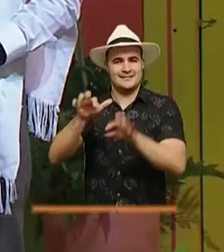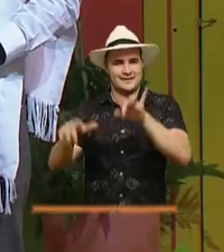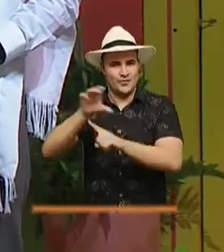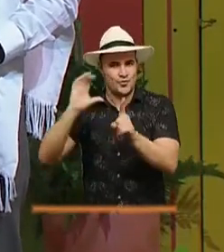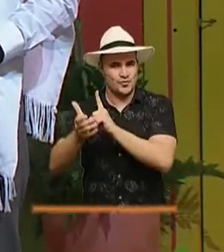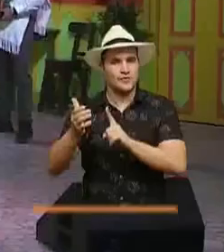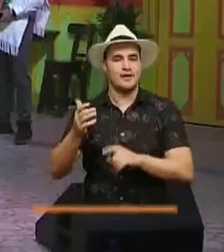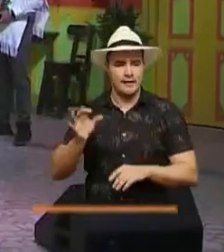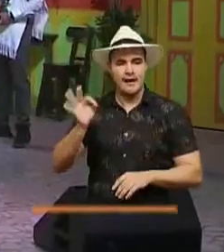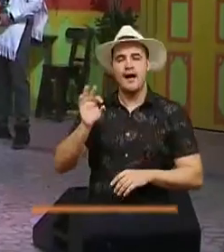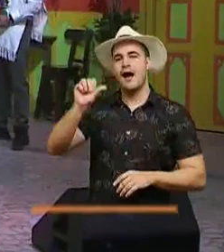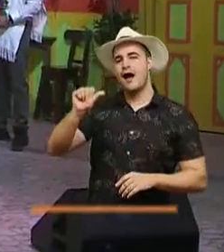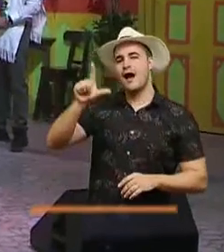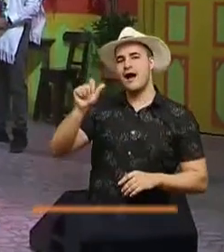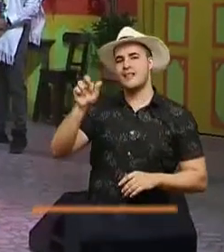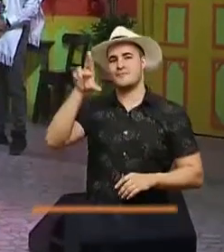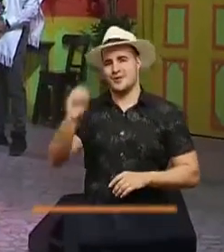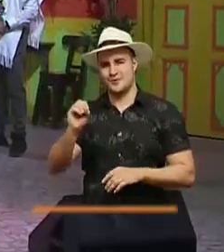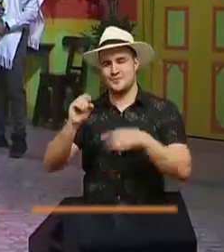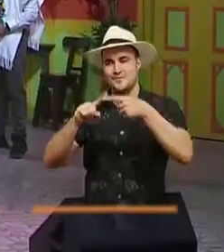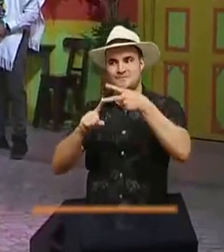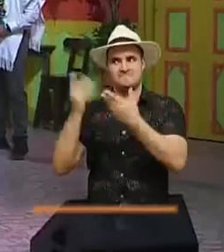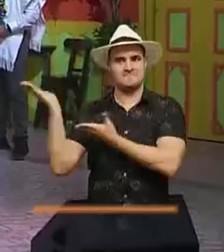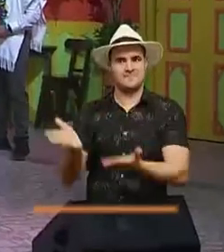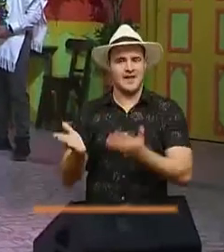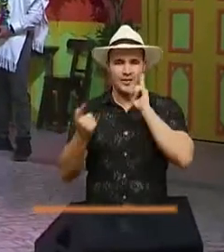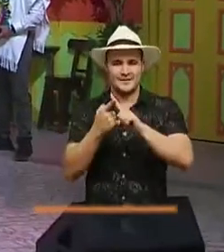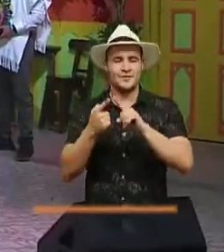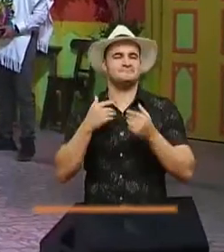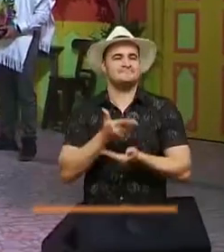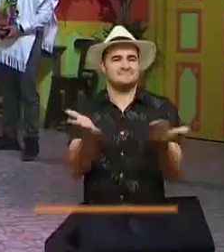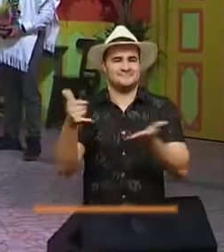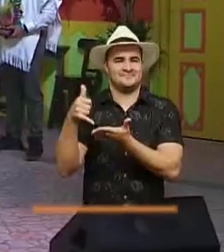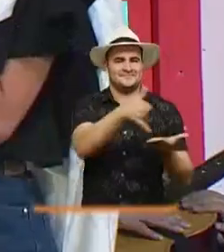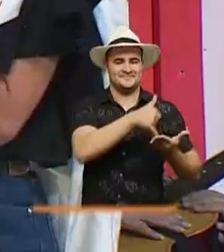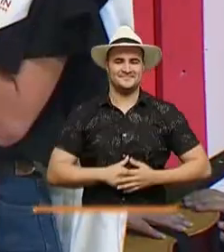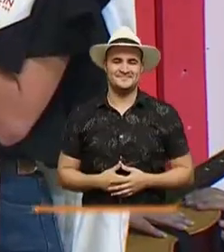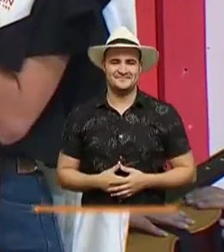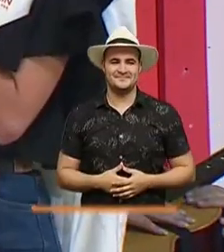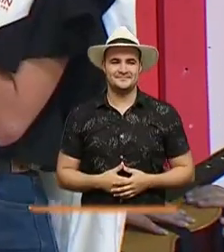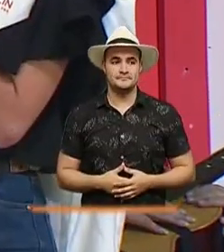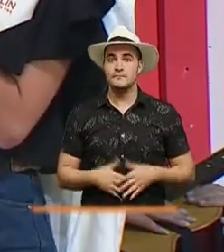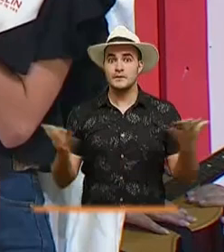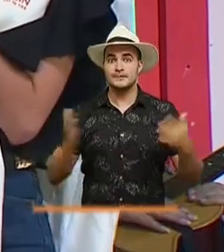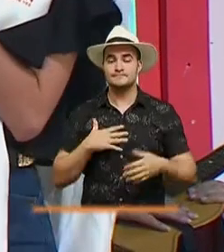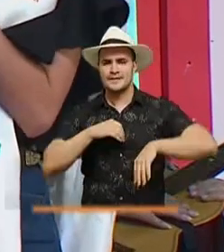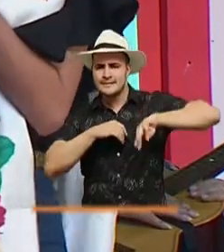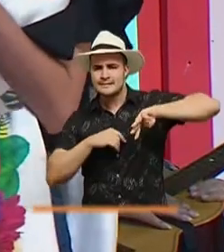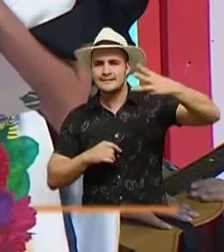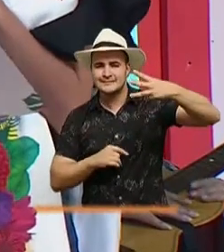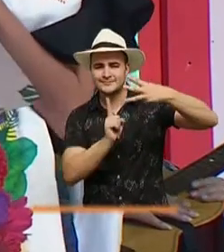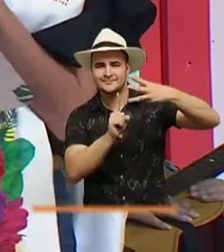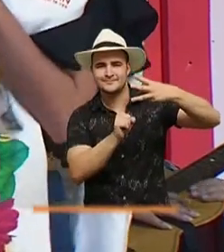quienes entonces van a entregar los premios. Tenemos entonces los nombres. Bueno, tercer lugar, vamos con el tercer